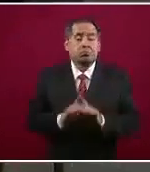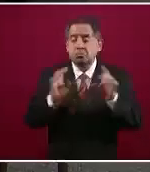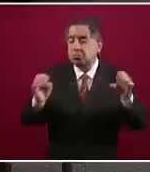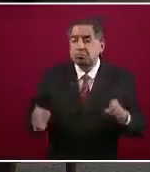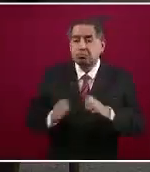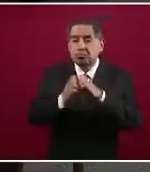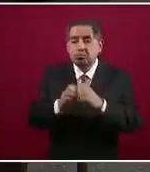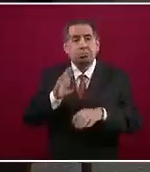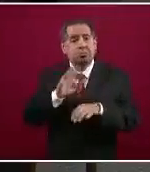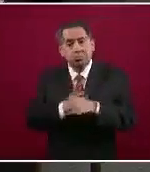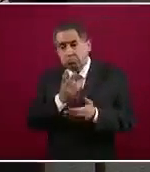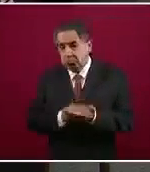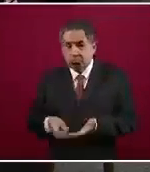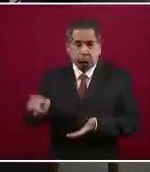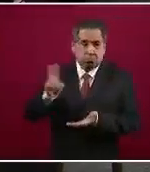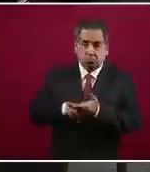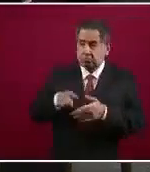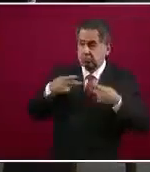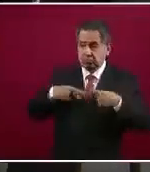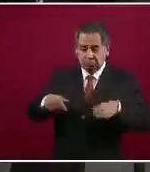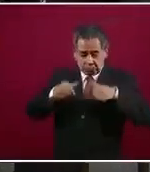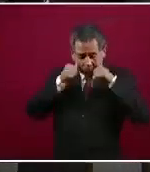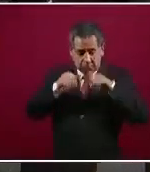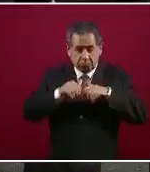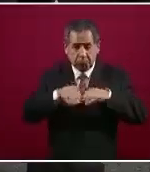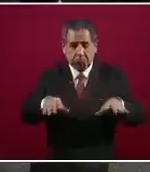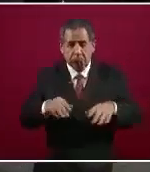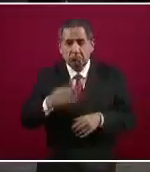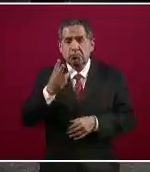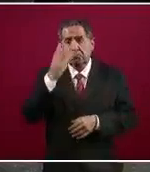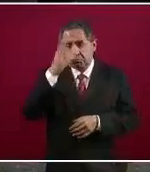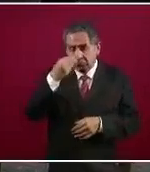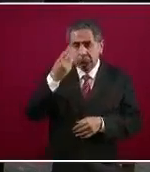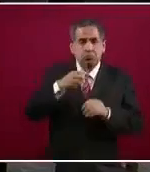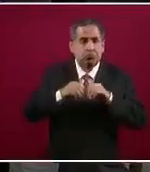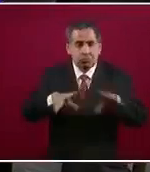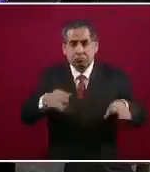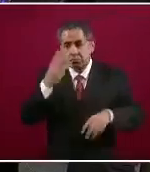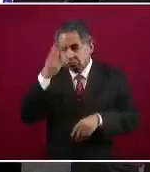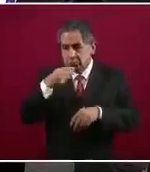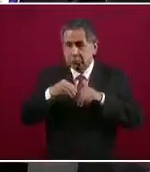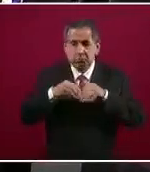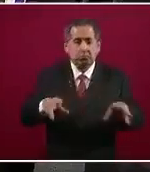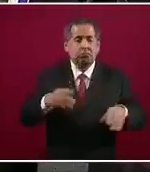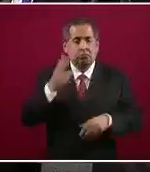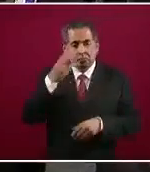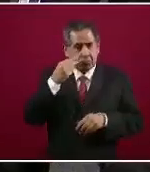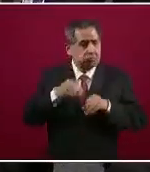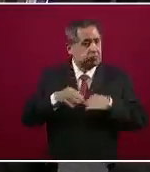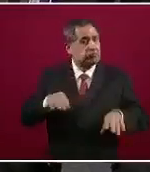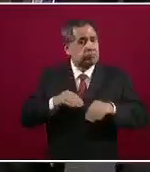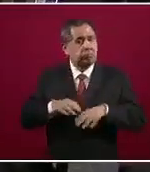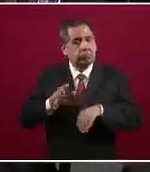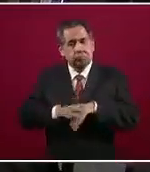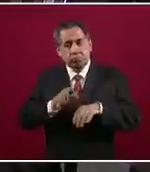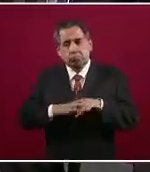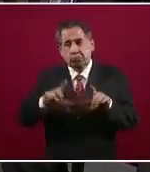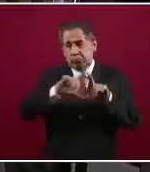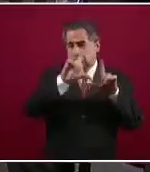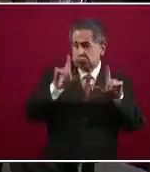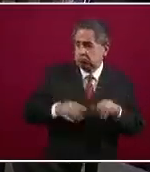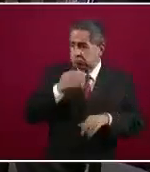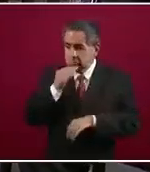incluso estamos emitiendo boletines cada 3 horas y alertando a toda la gente dentro y fuera del